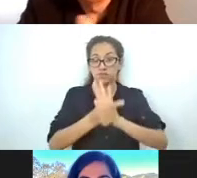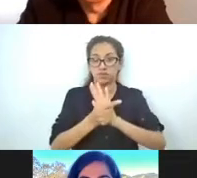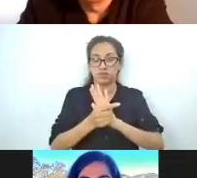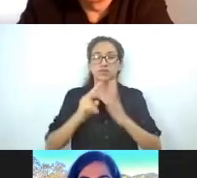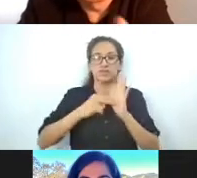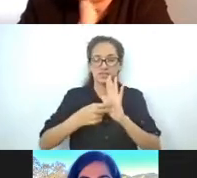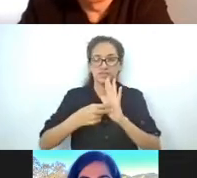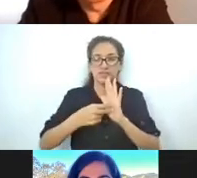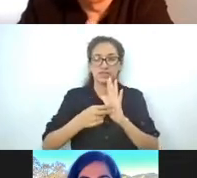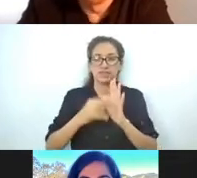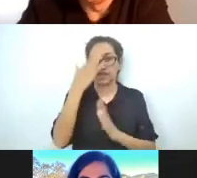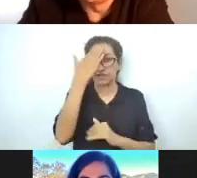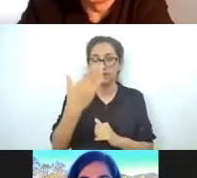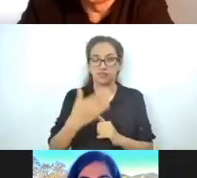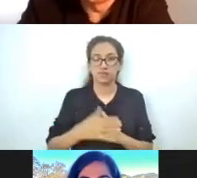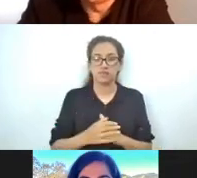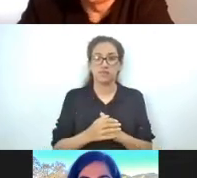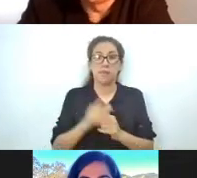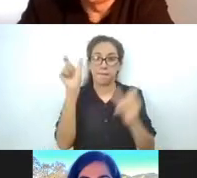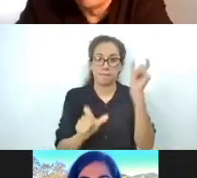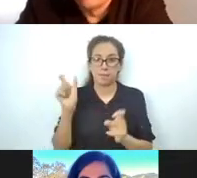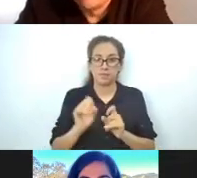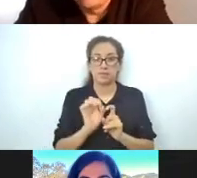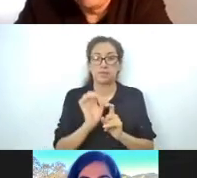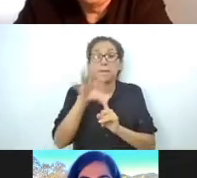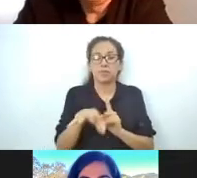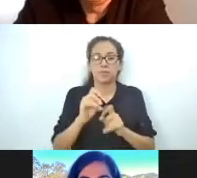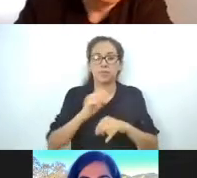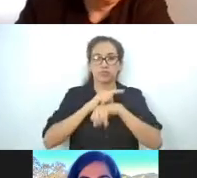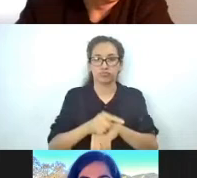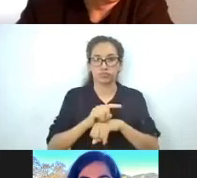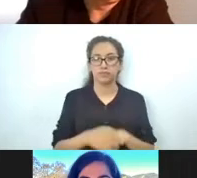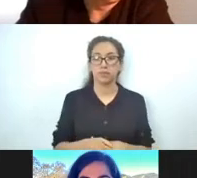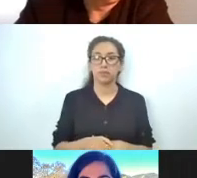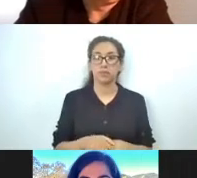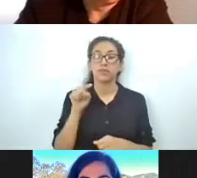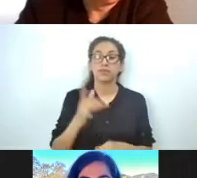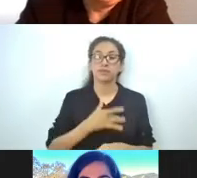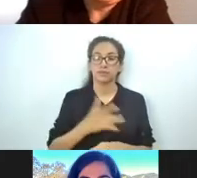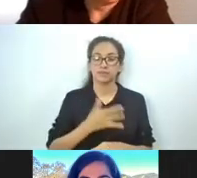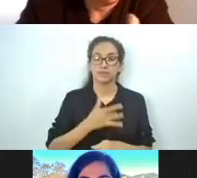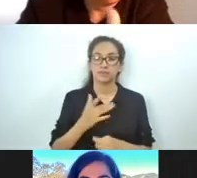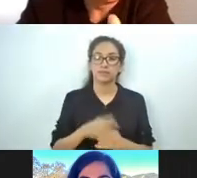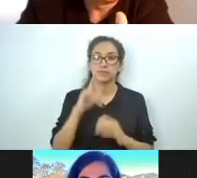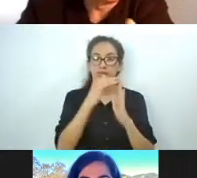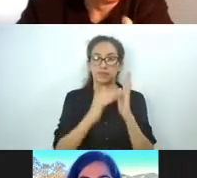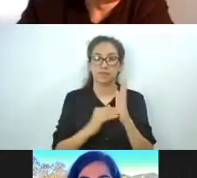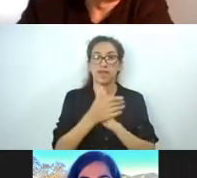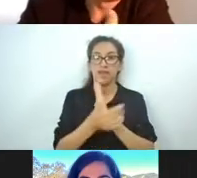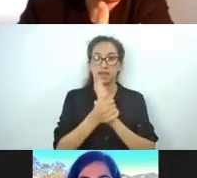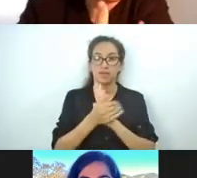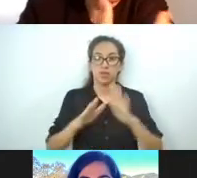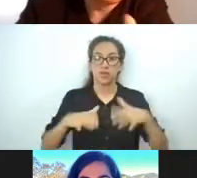hablando frente a pacientes con eyaculación precoz. Y que tengan esa baja habilidad de